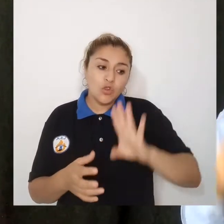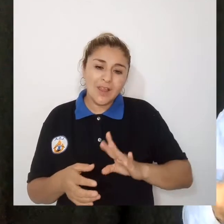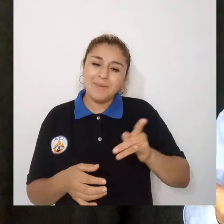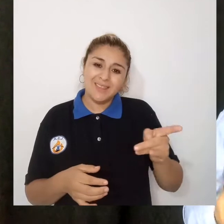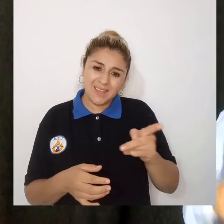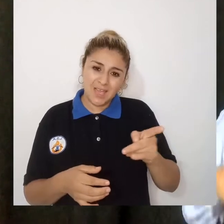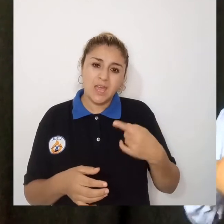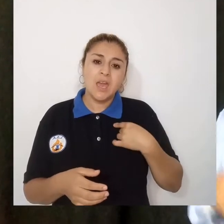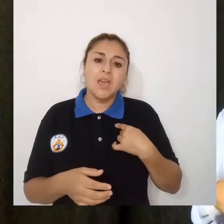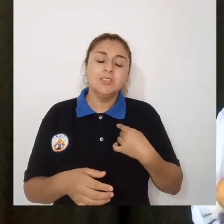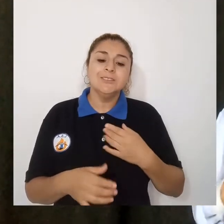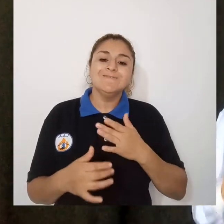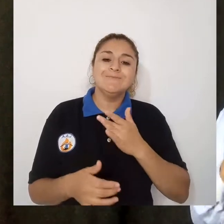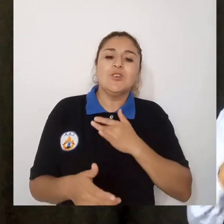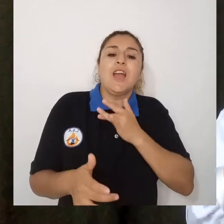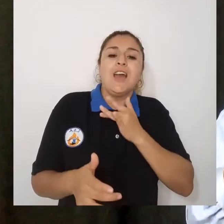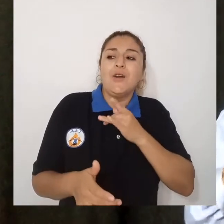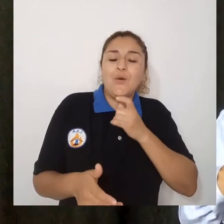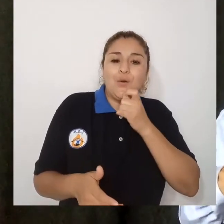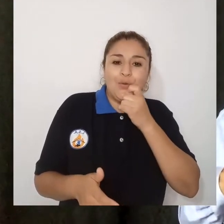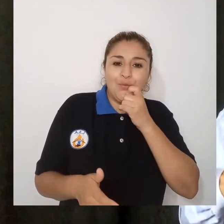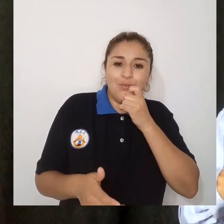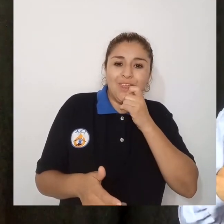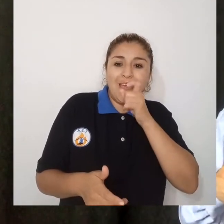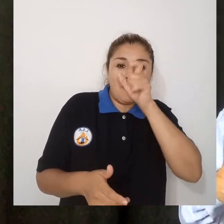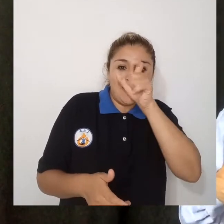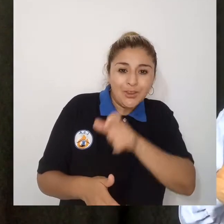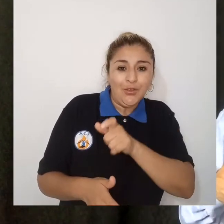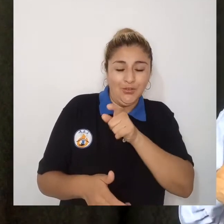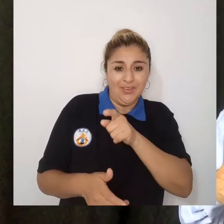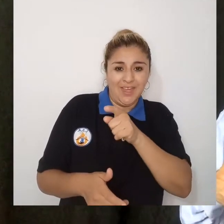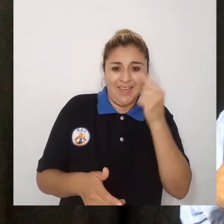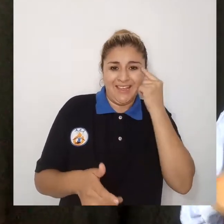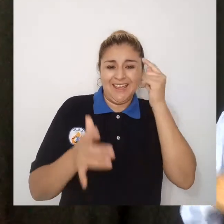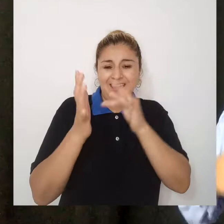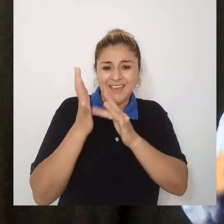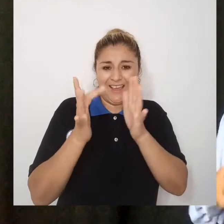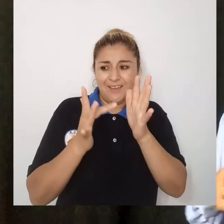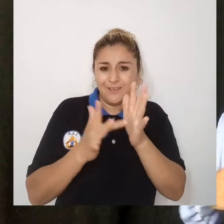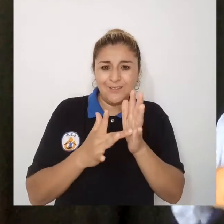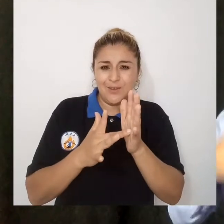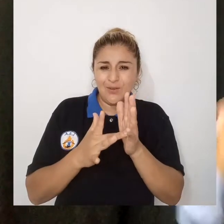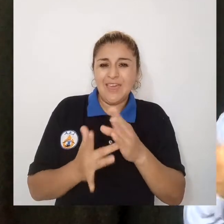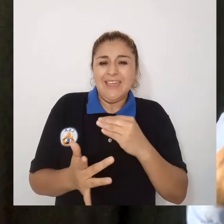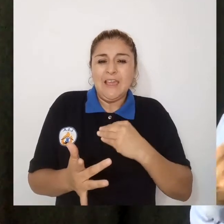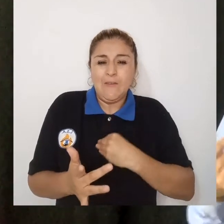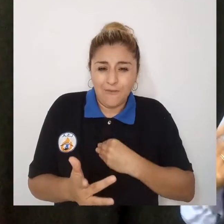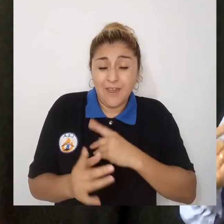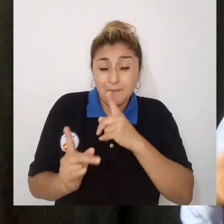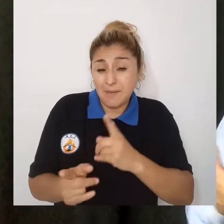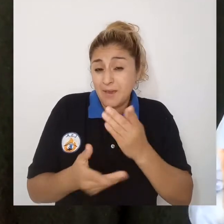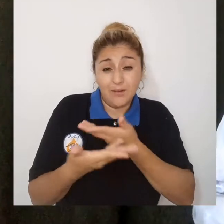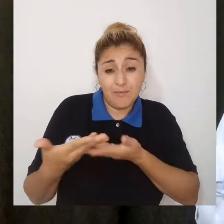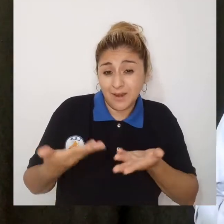la comunidad de fe y que parte de aquellos que participaban de estos requisitos tan hermosos